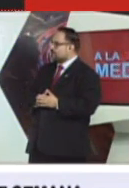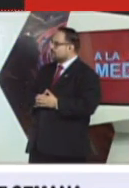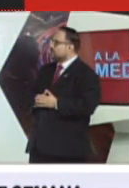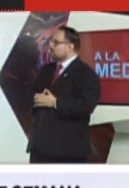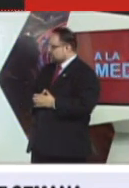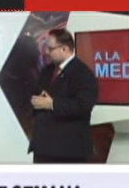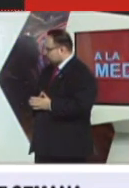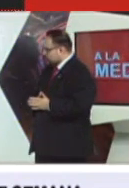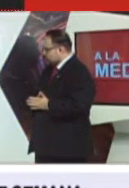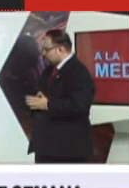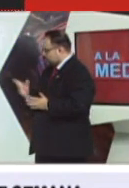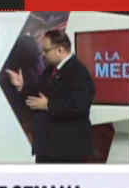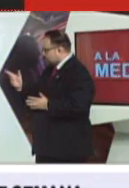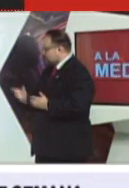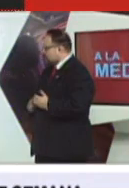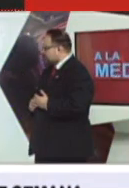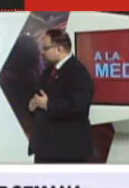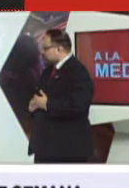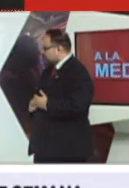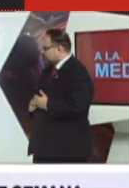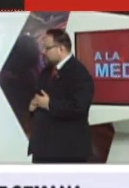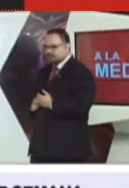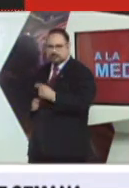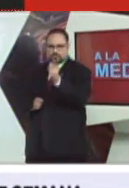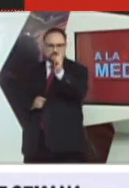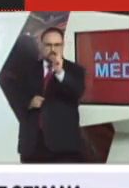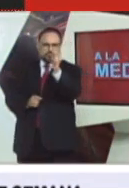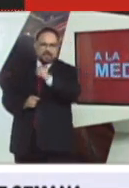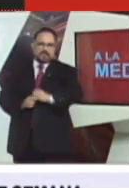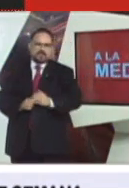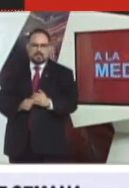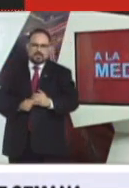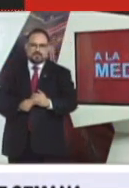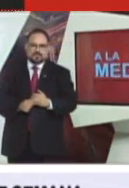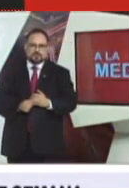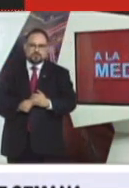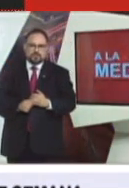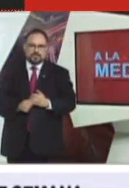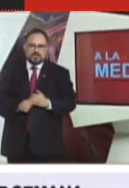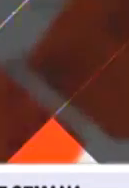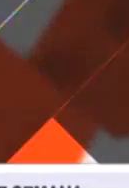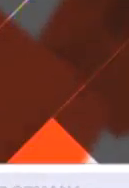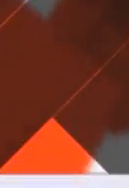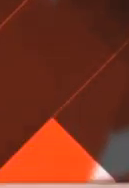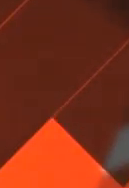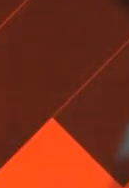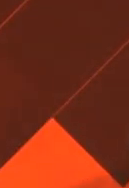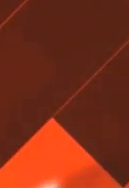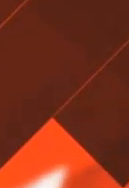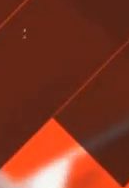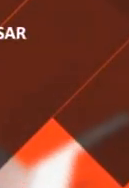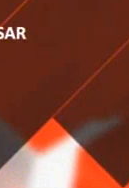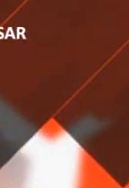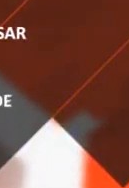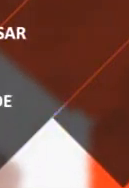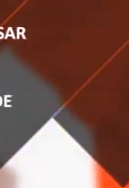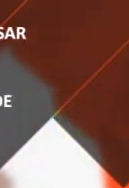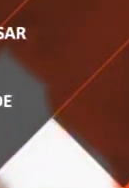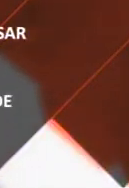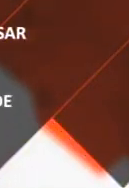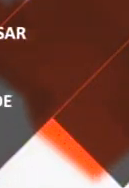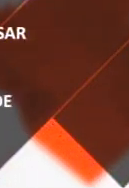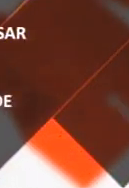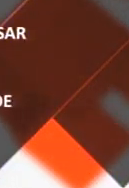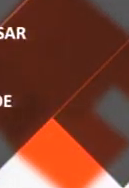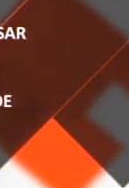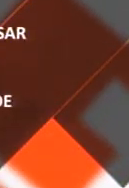a casa, pues tampoco es una ganga. ¿Me permites compartir más datos para que el análisis suyo en casa, ya sea por TN23 o Radio